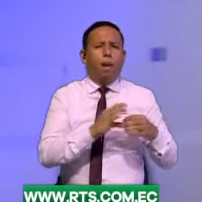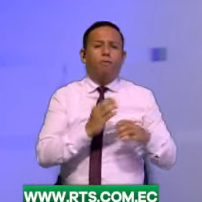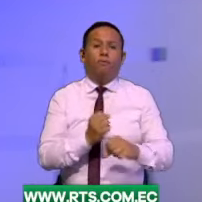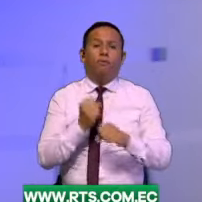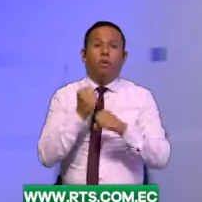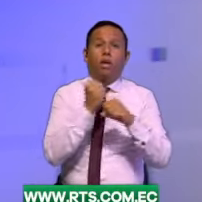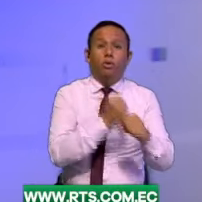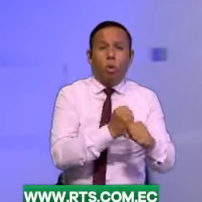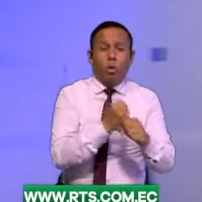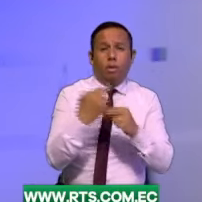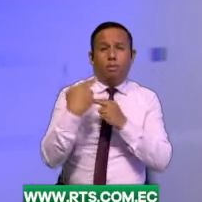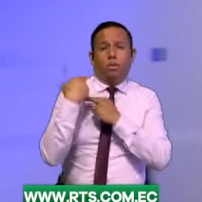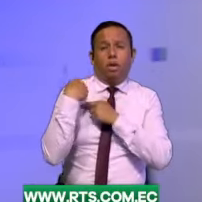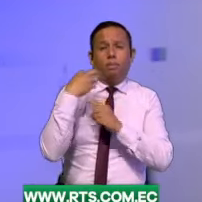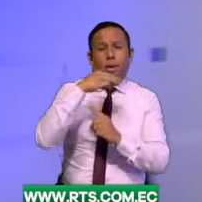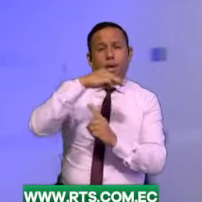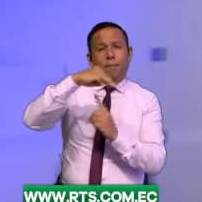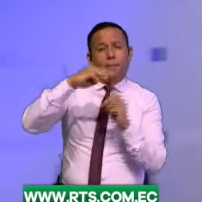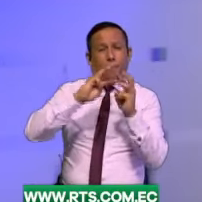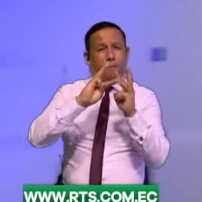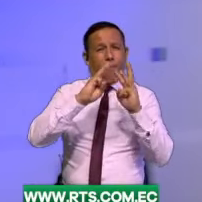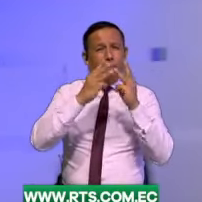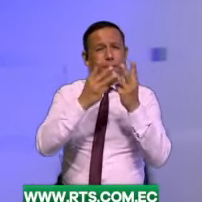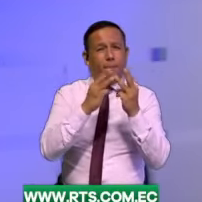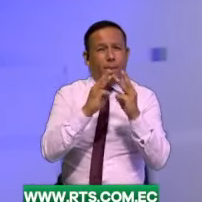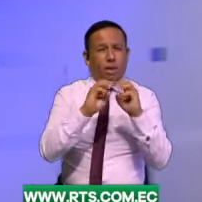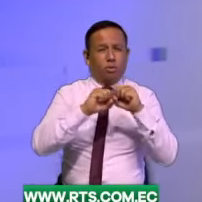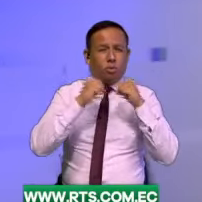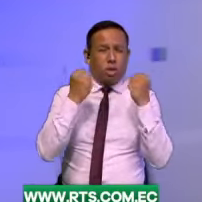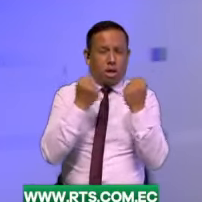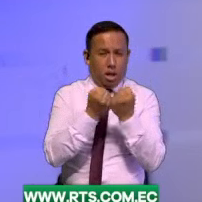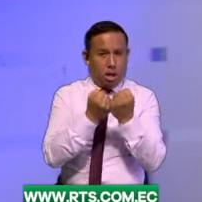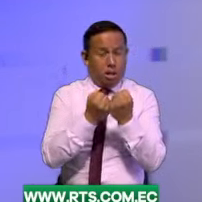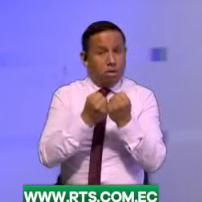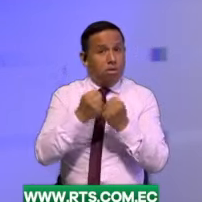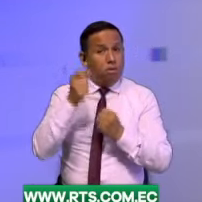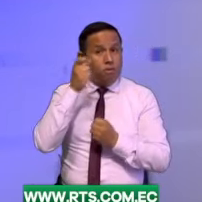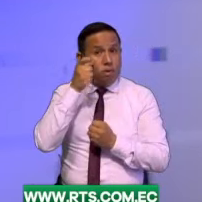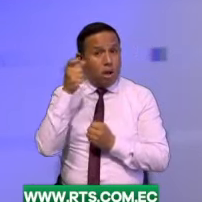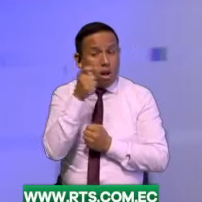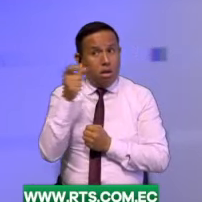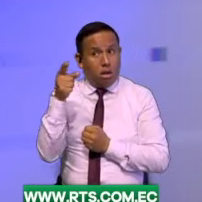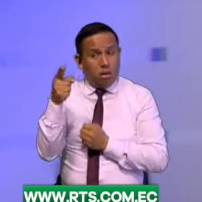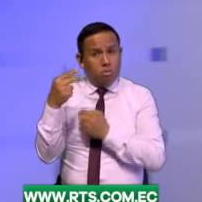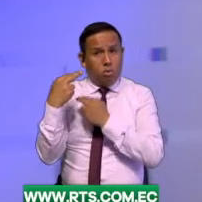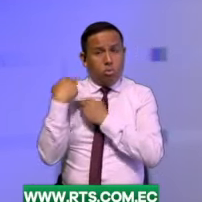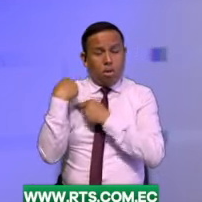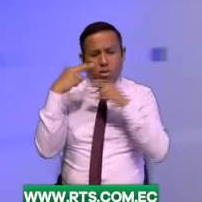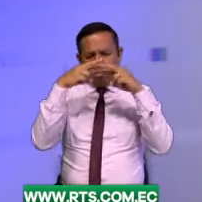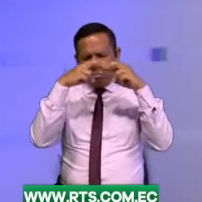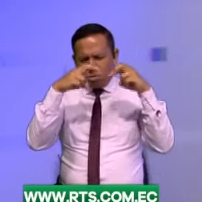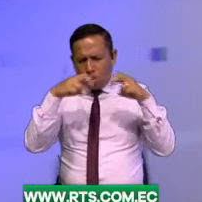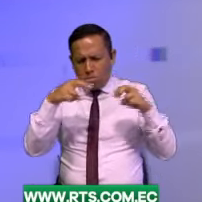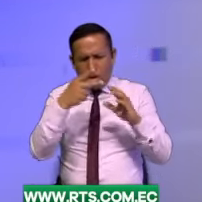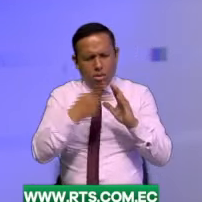de Inclusión Económica y Social. La Fiscalía podría investigar presunto peculado o tráfico de influencias.